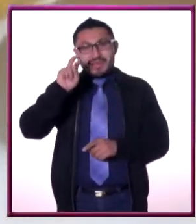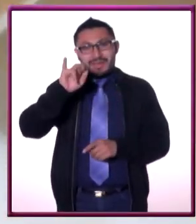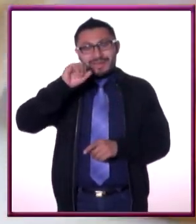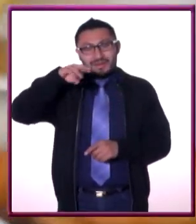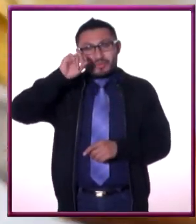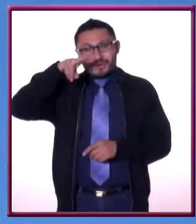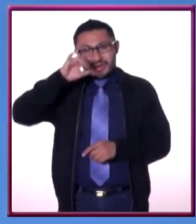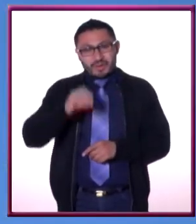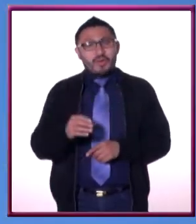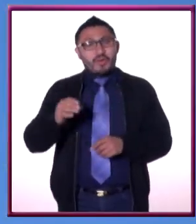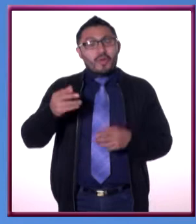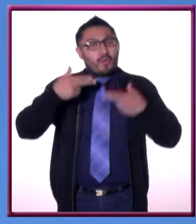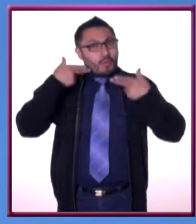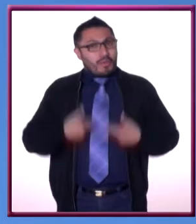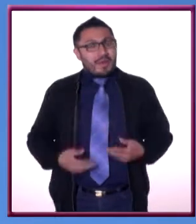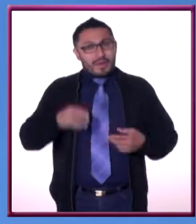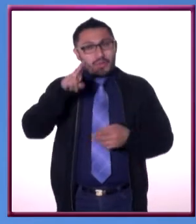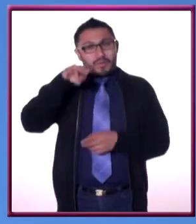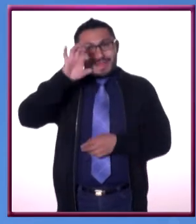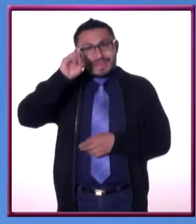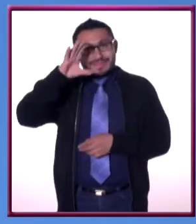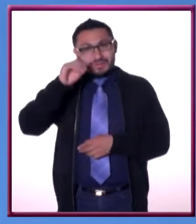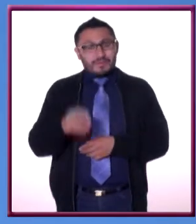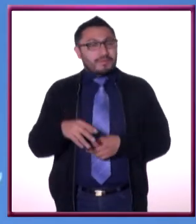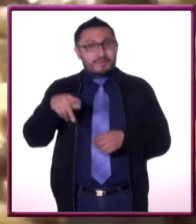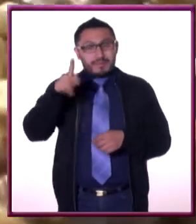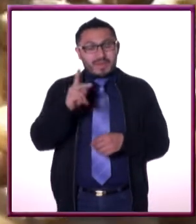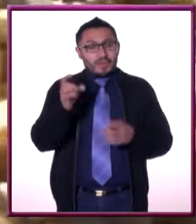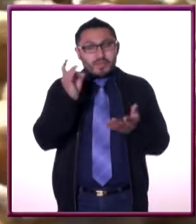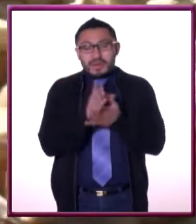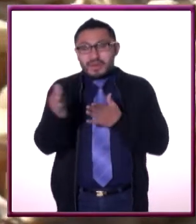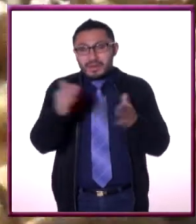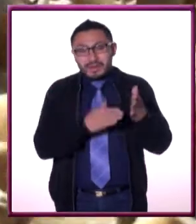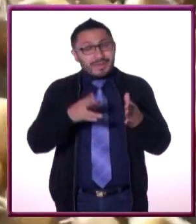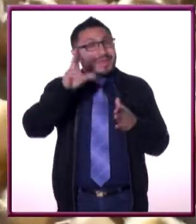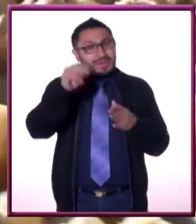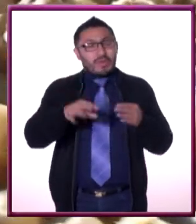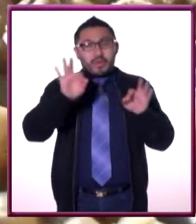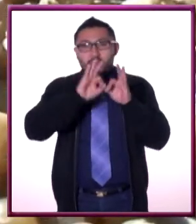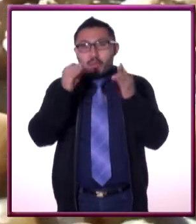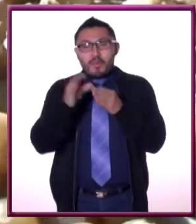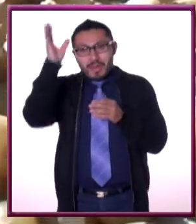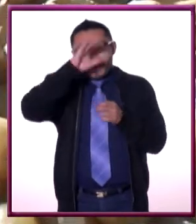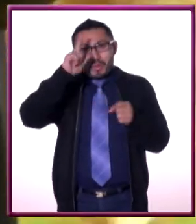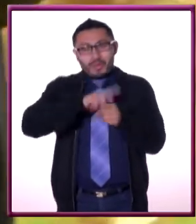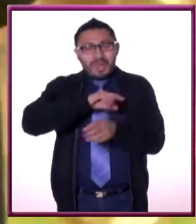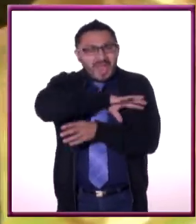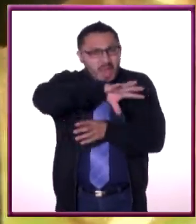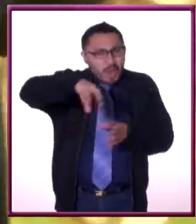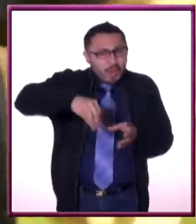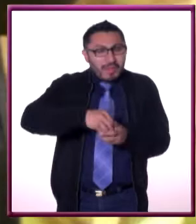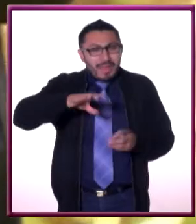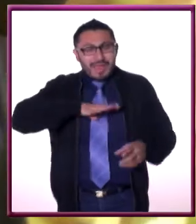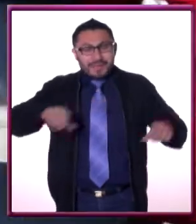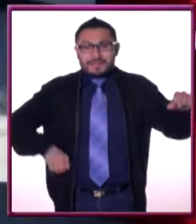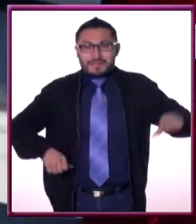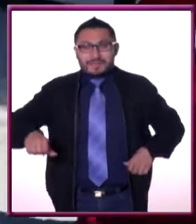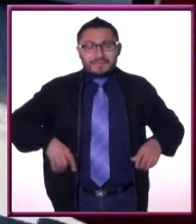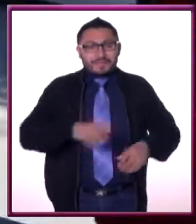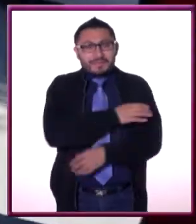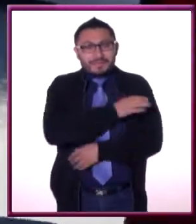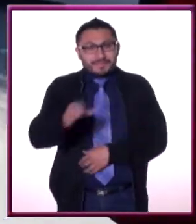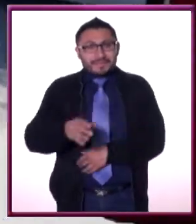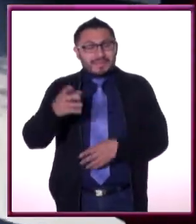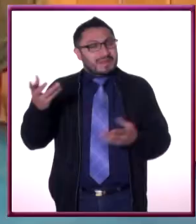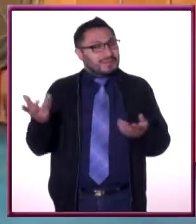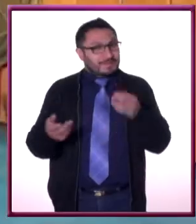la Humanidad por la UNESCO, pero es más que solo los platillos. Se trata de un modelo cultural completo que comprende actividades agrarias,